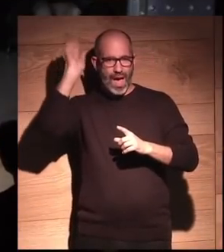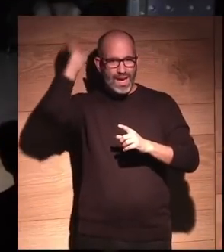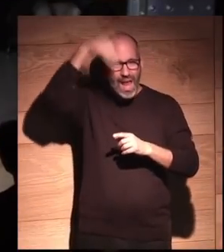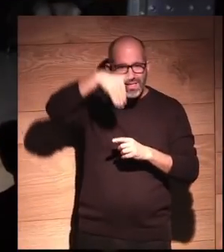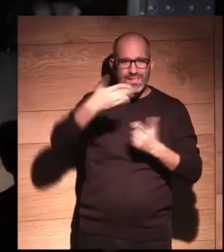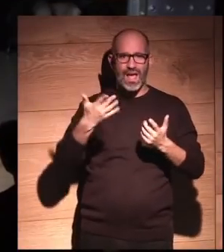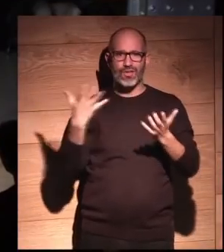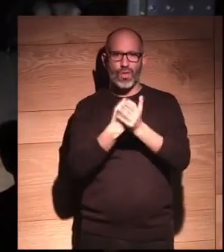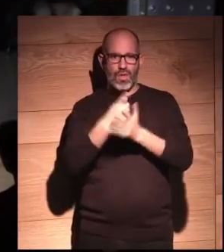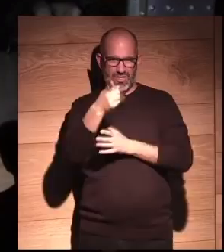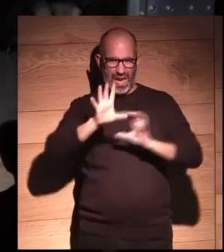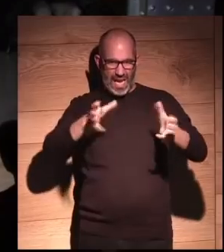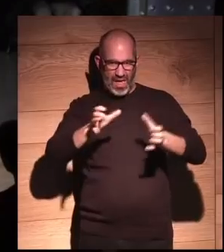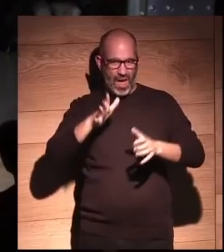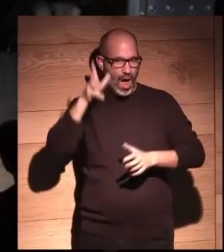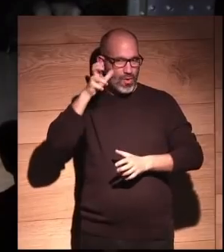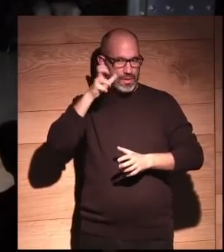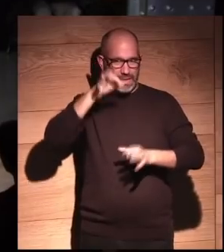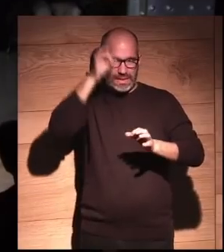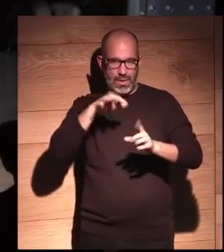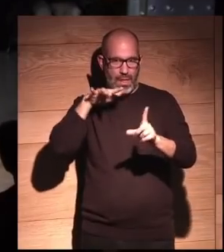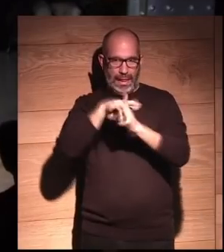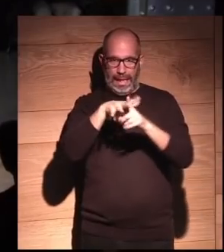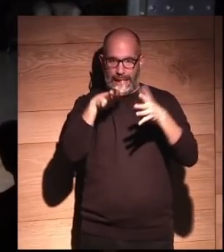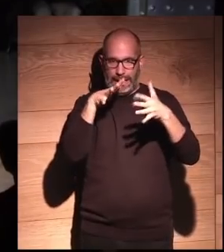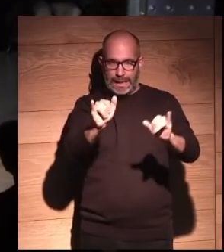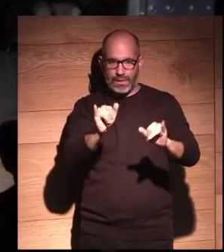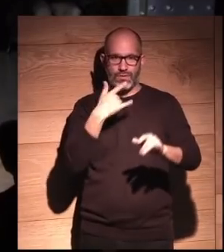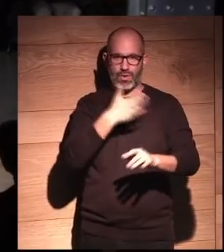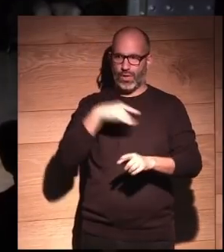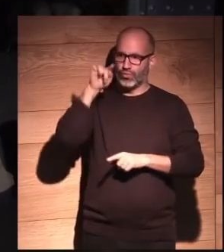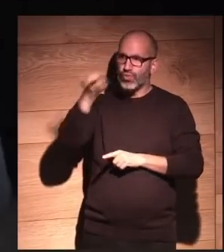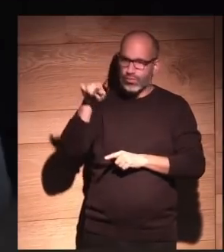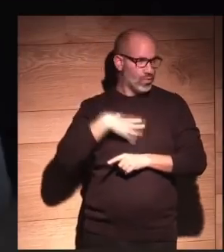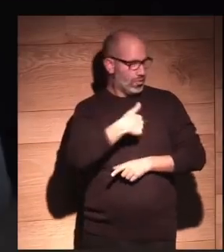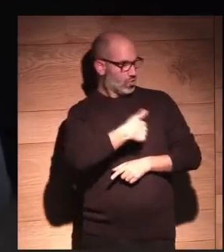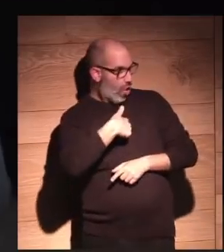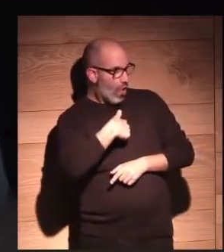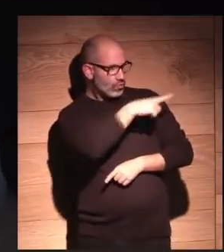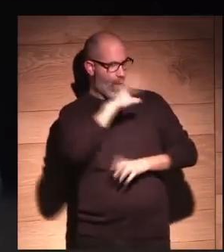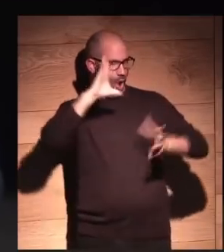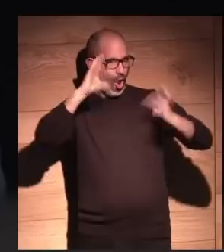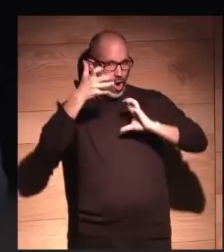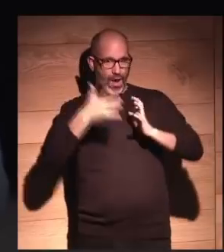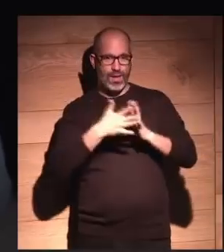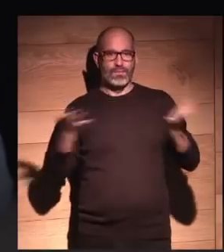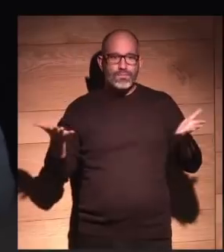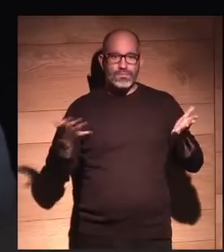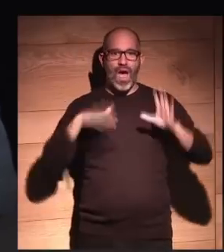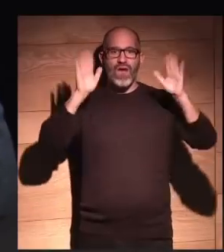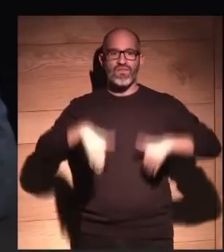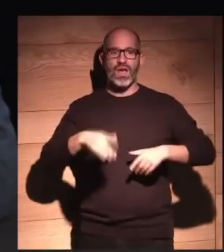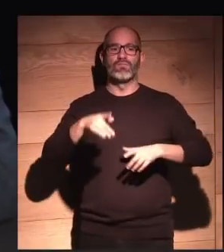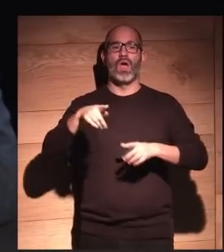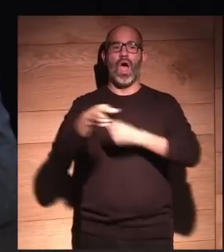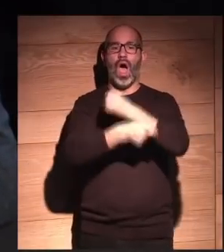radio, no va a haber Dios que lo escuche, nada, es un desastre. Y dice, pues quiero que la hagas tú, digo, estás rematadamente loca. Y lo dejamos ahí. Y en agosto me